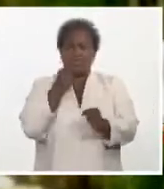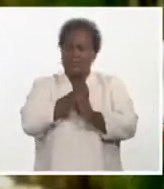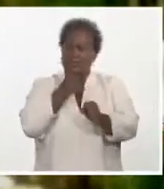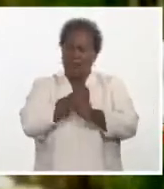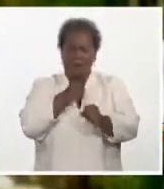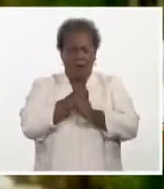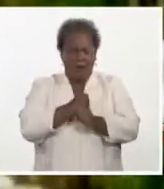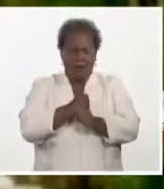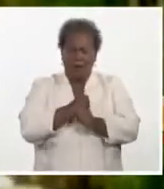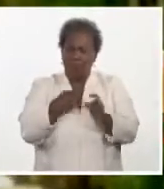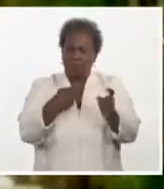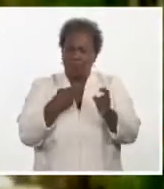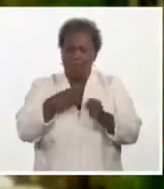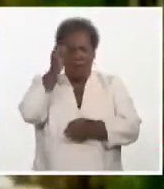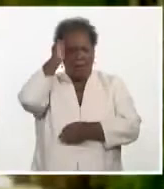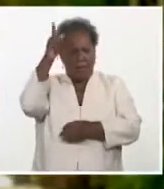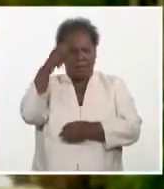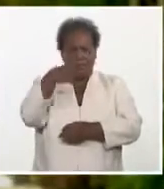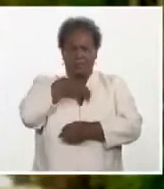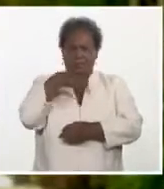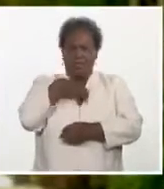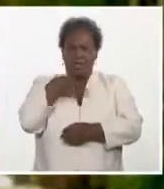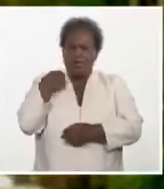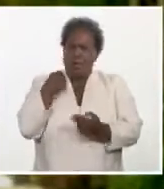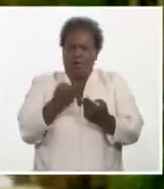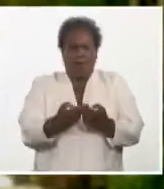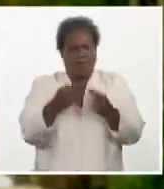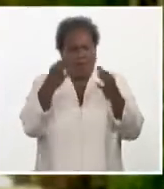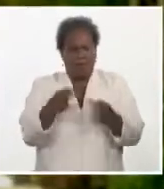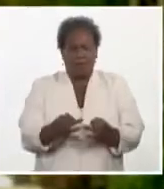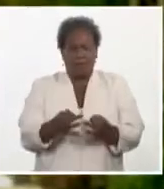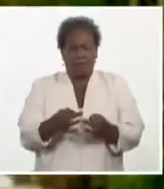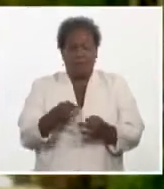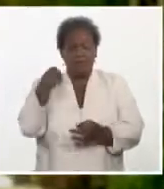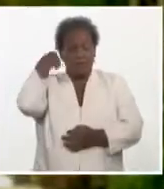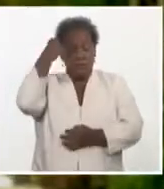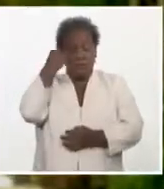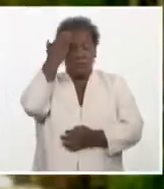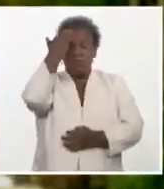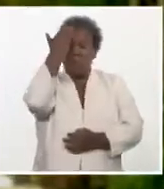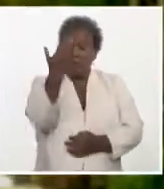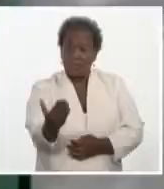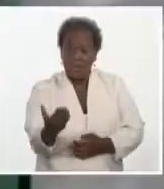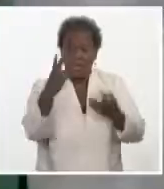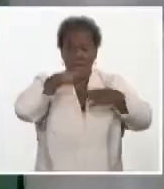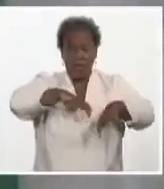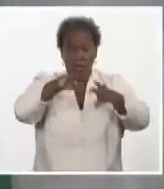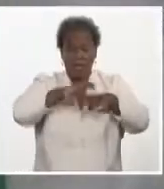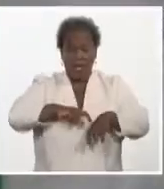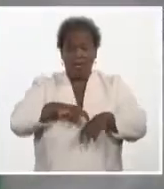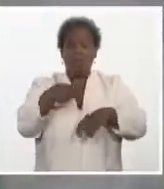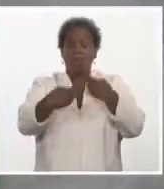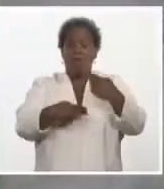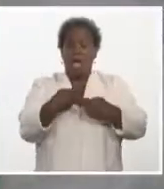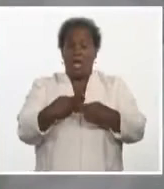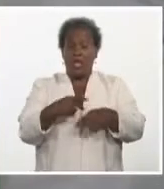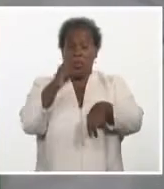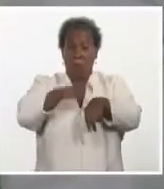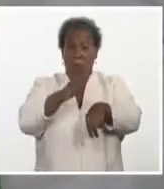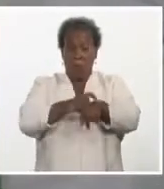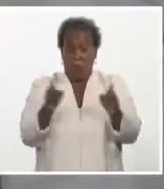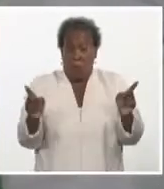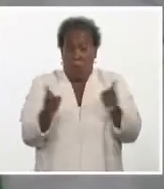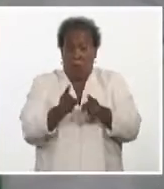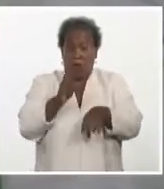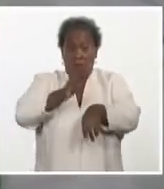tenemos y la experiencia que tiene Cuba. Creo que hay que agradecerle a esos investigadores que han desarrollado esa